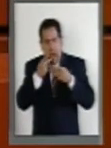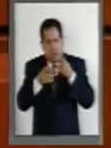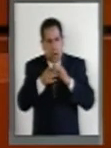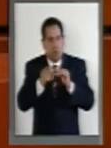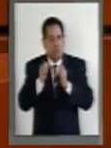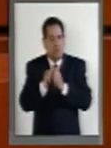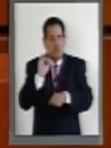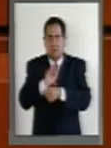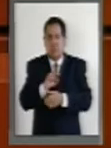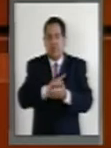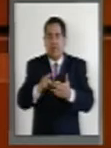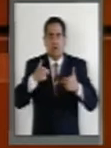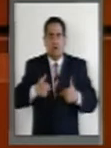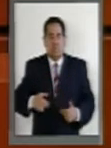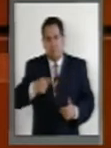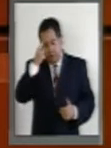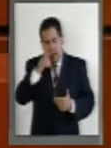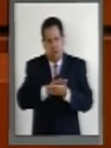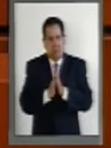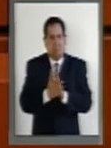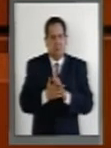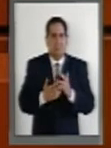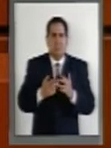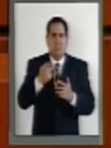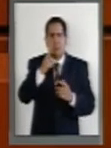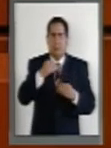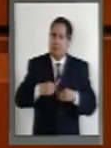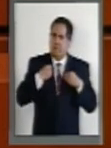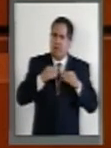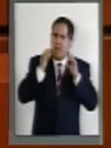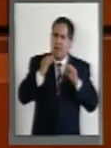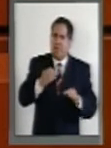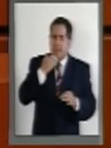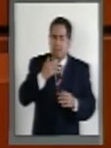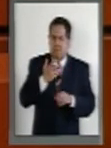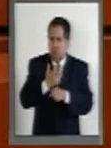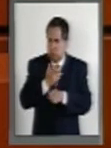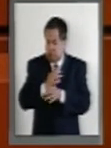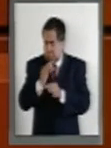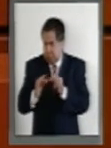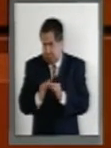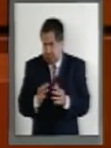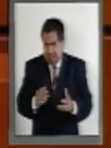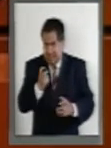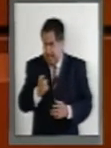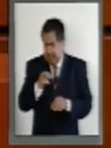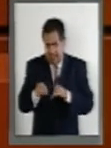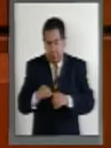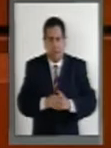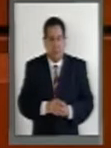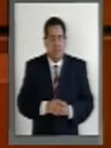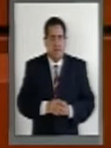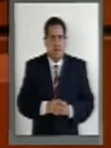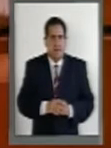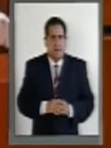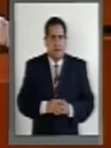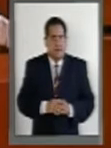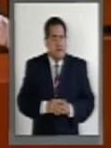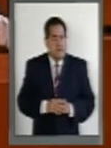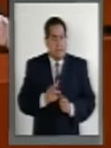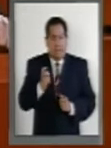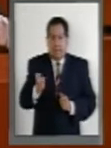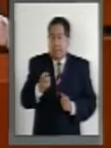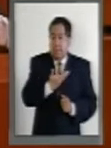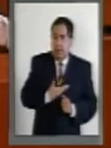para poderse legalizar y legalizar su estancia en los Estados Unidos. Este presidente tiene